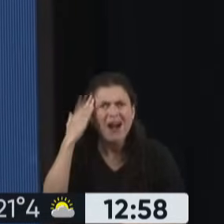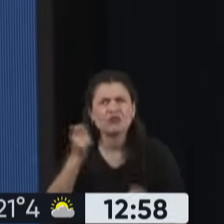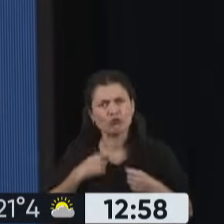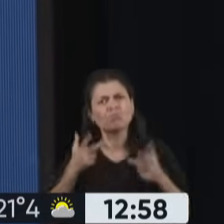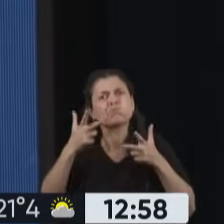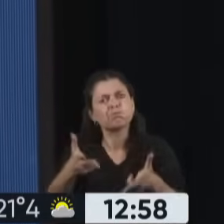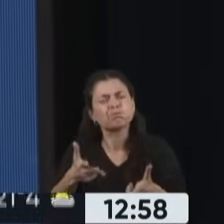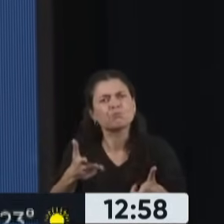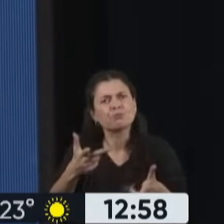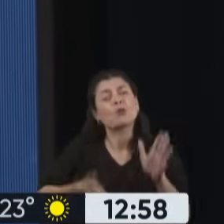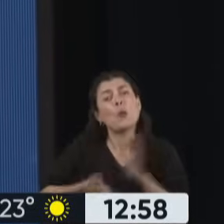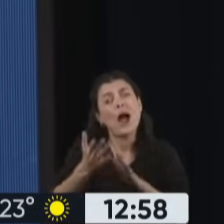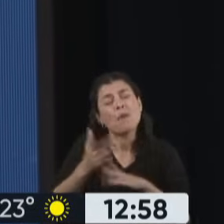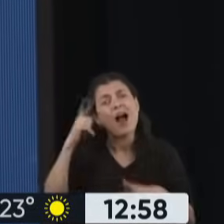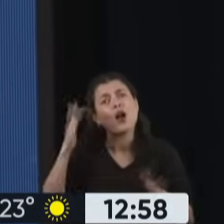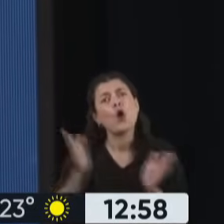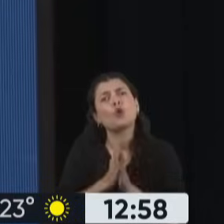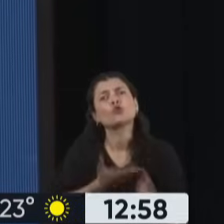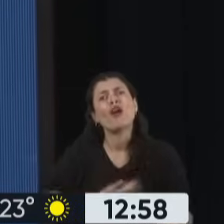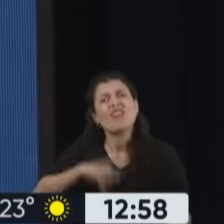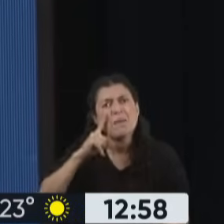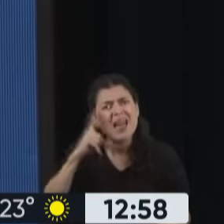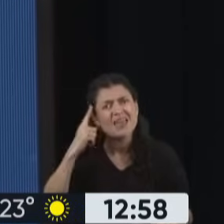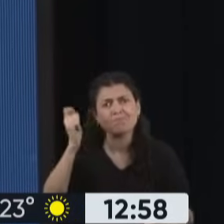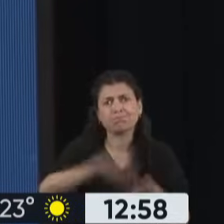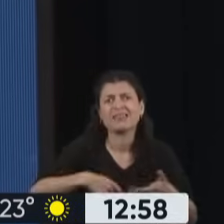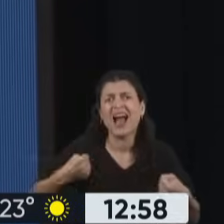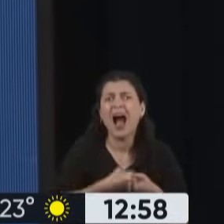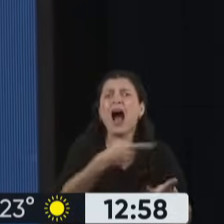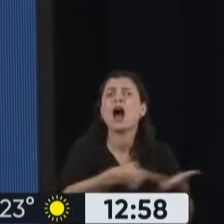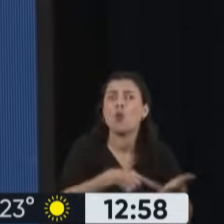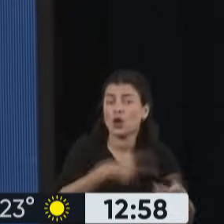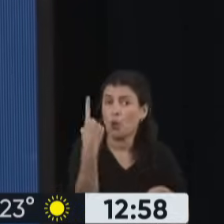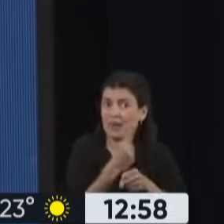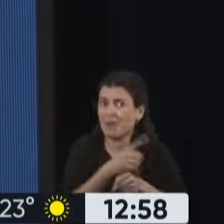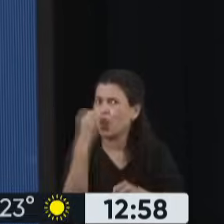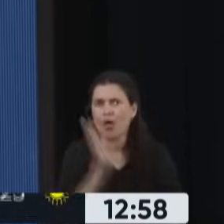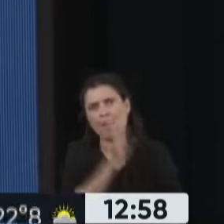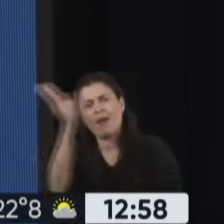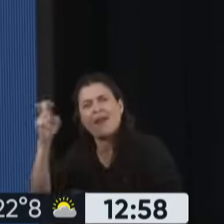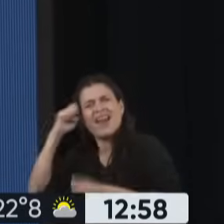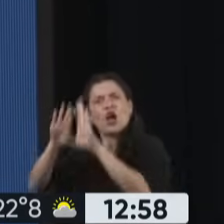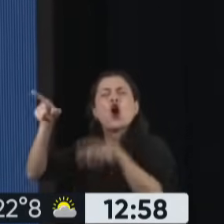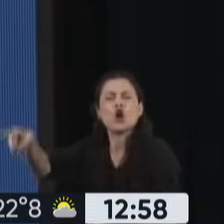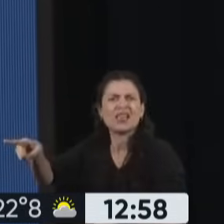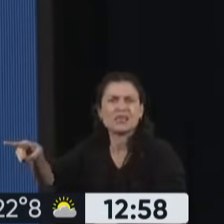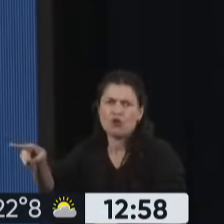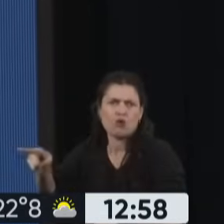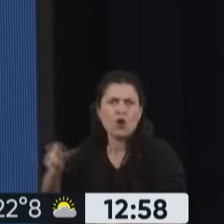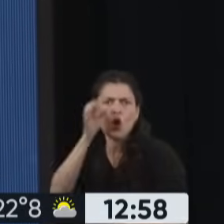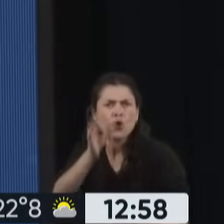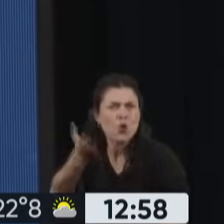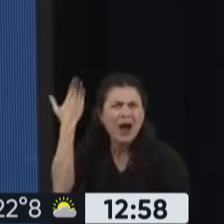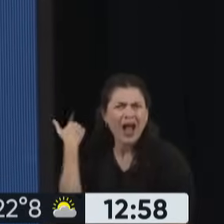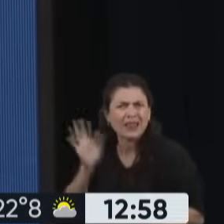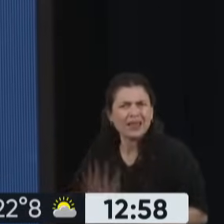íbamos a ir a un acuerdo con el fondo y que tenía que pasar por el Congreso, algo que no pasó nunca en la historia, porque antes